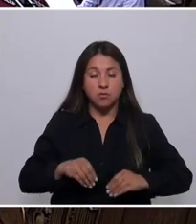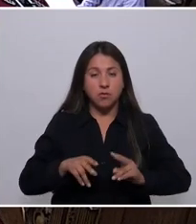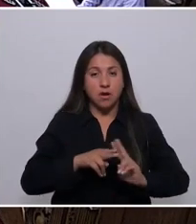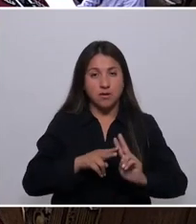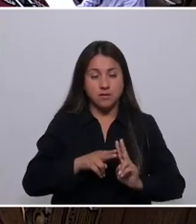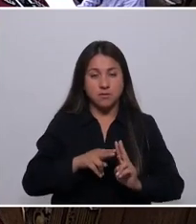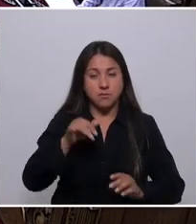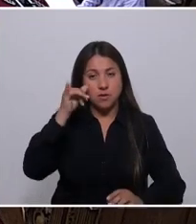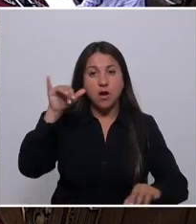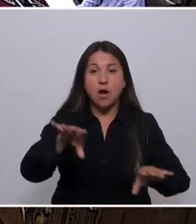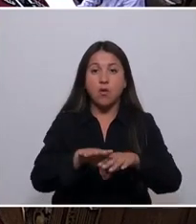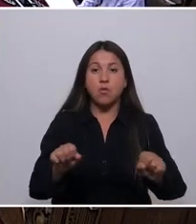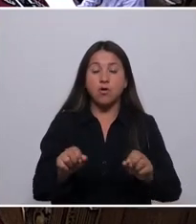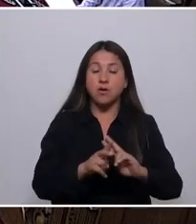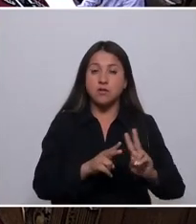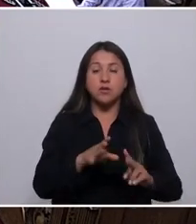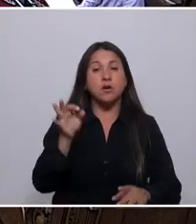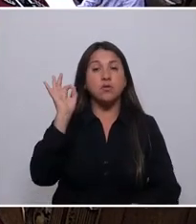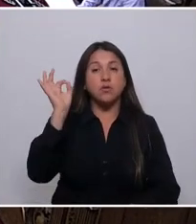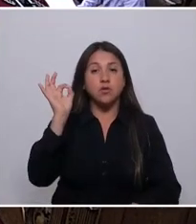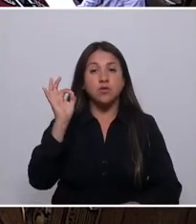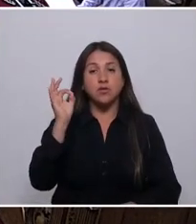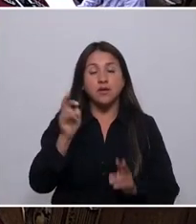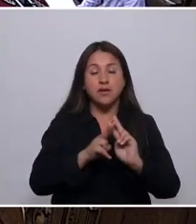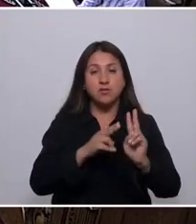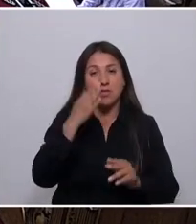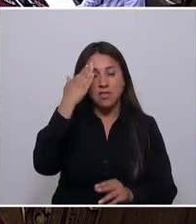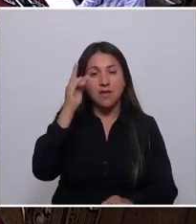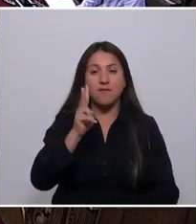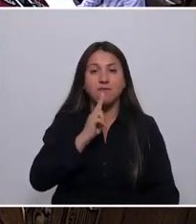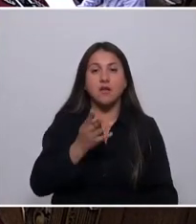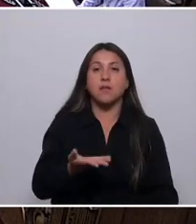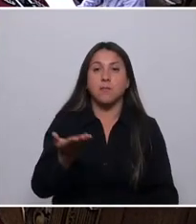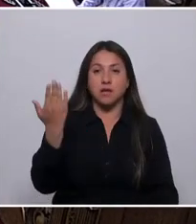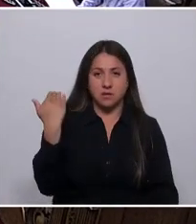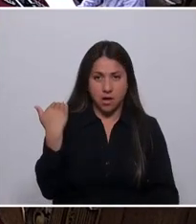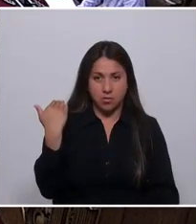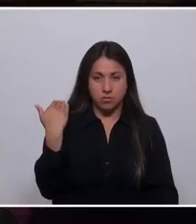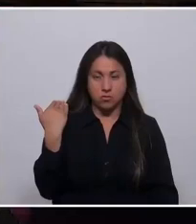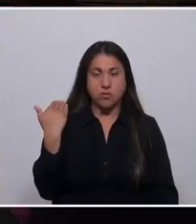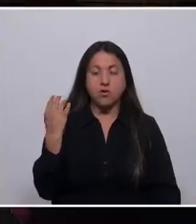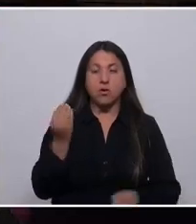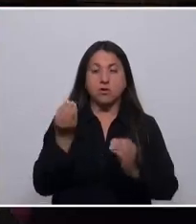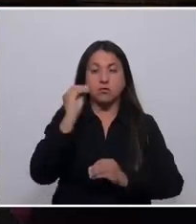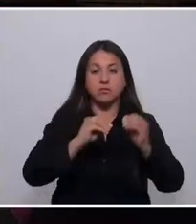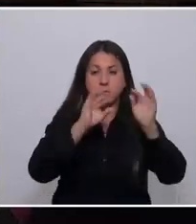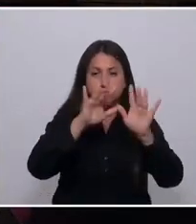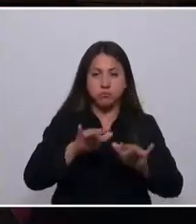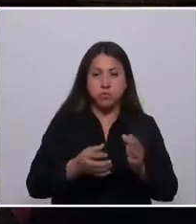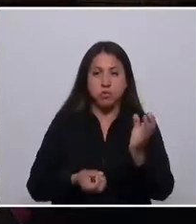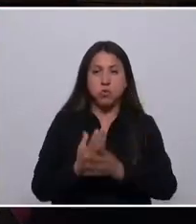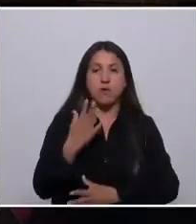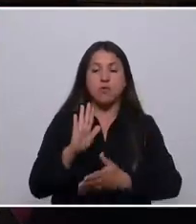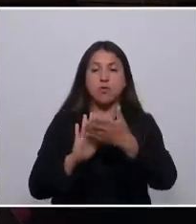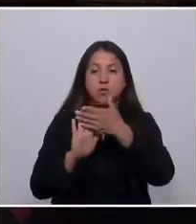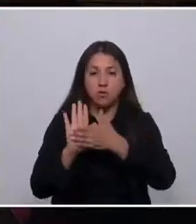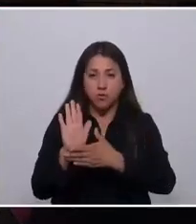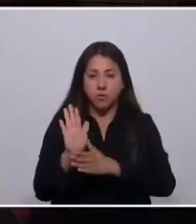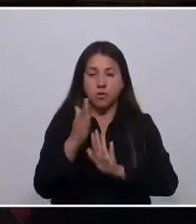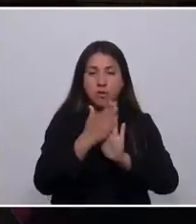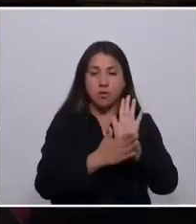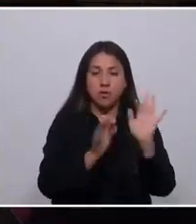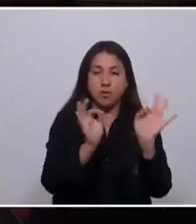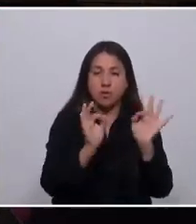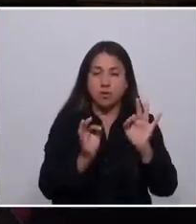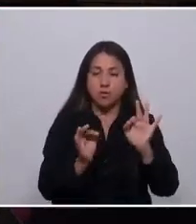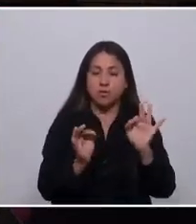en un acuerdo que adoptó en la reunión que celebró el día viernes pasado, para elaborar un nuevo comparado que tomara como